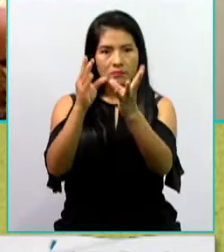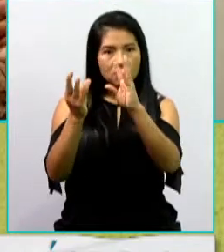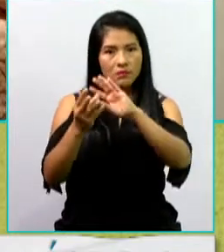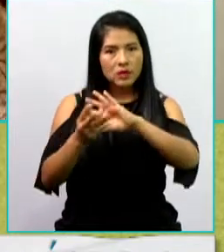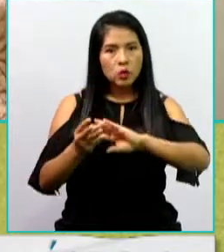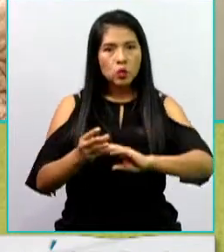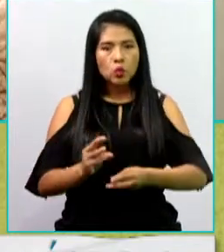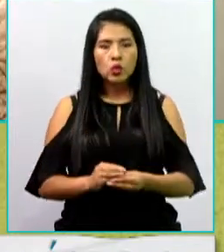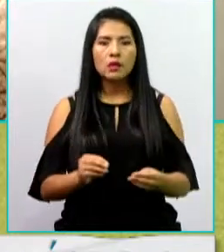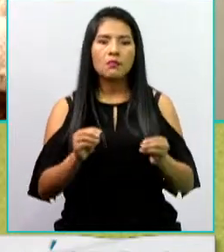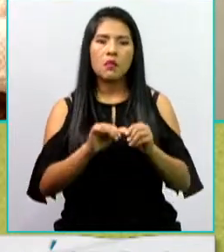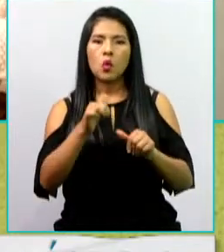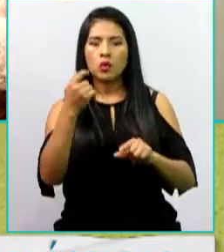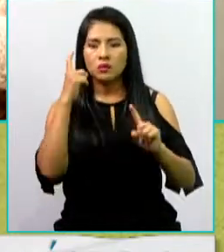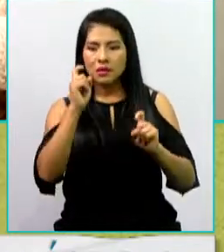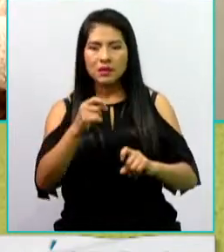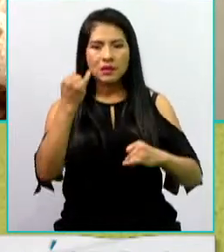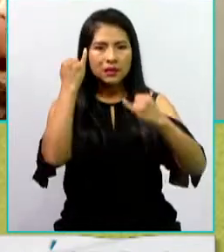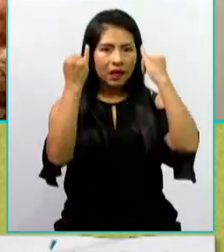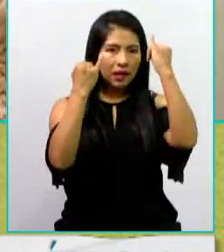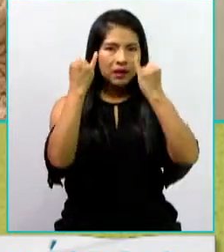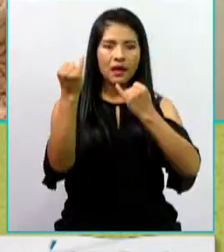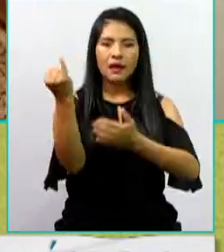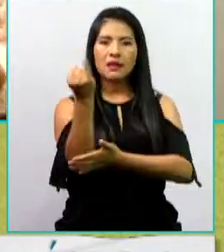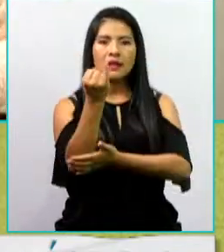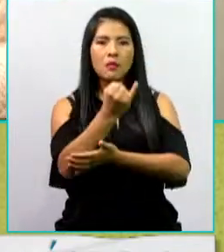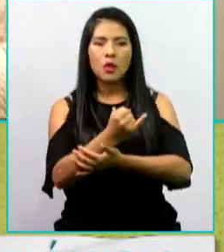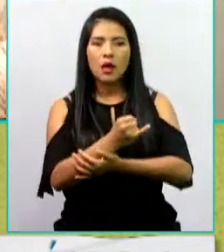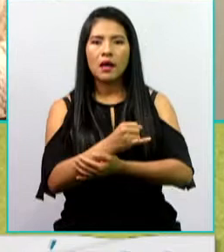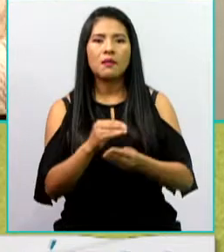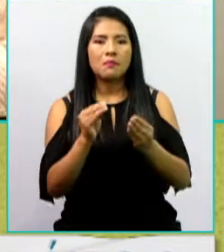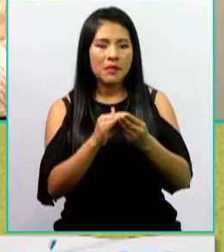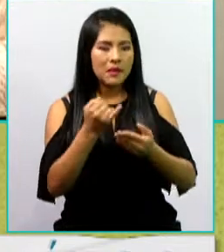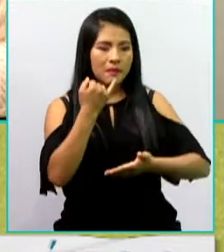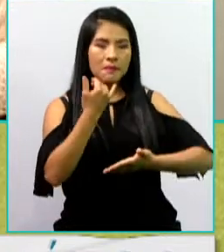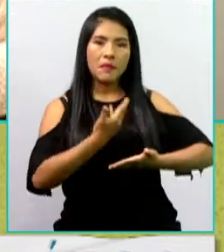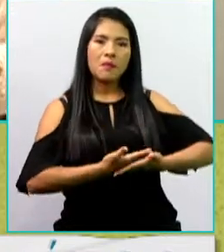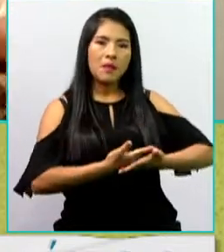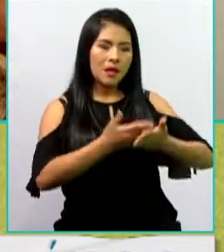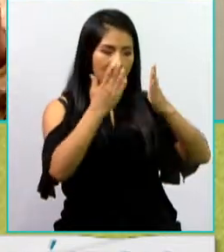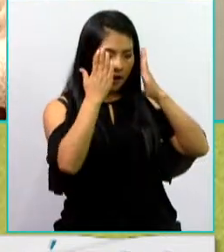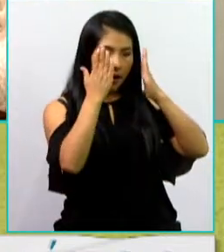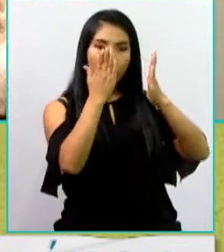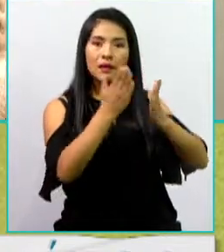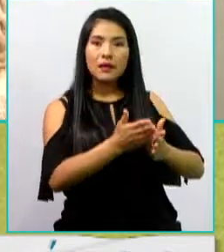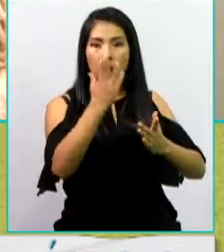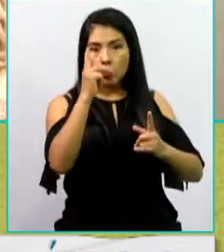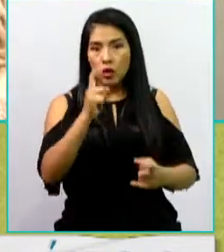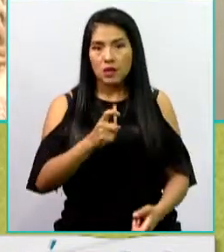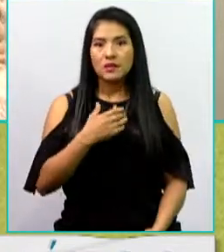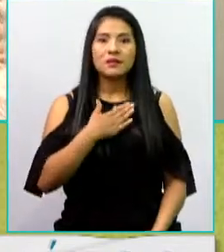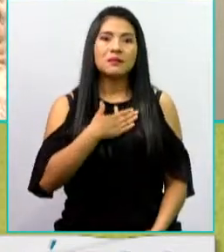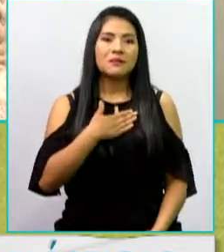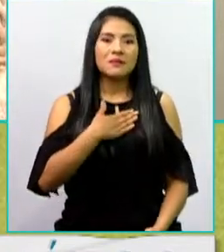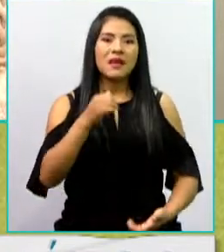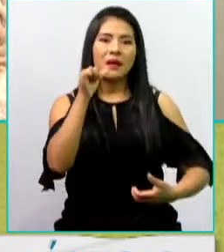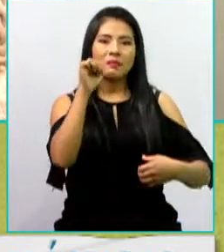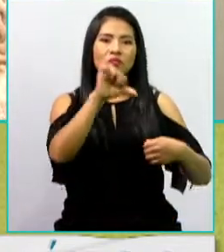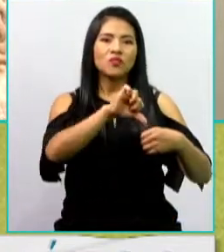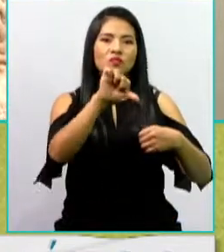que dibujar, o sea, y al mismo tiempo atender a la bebé porque está lactando.